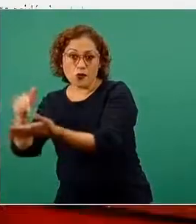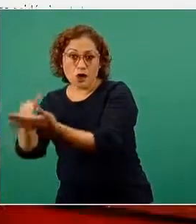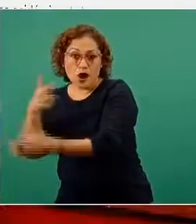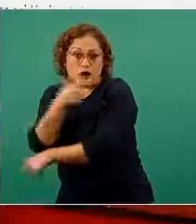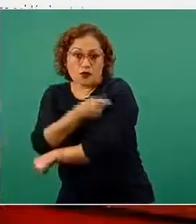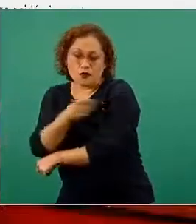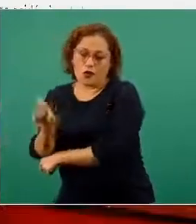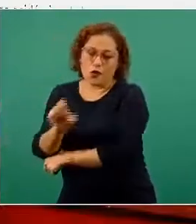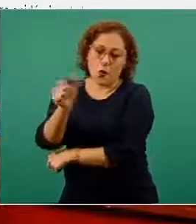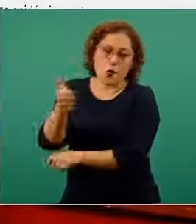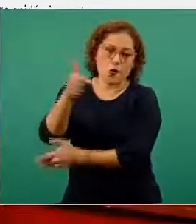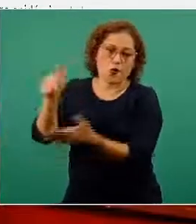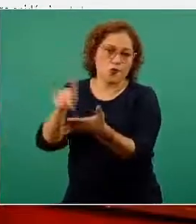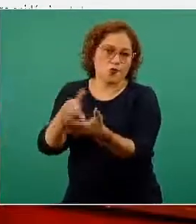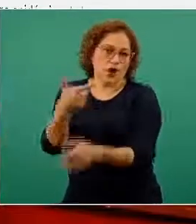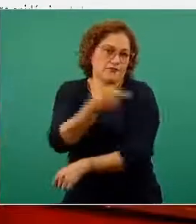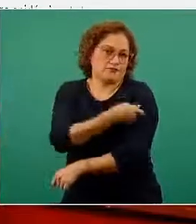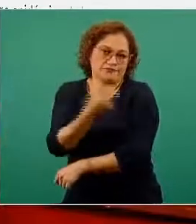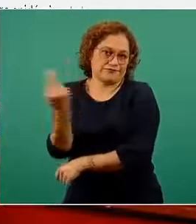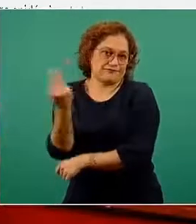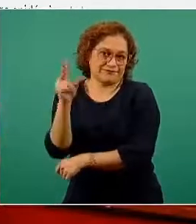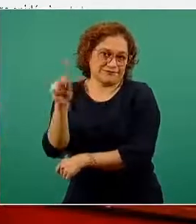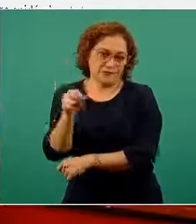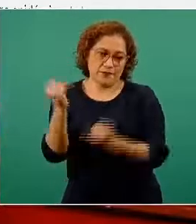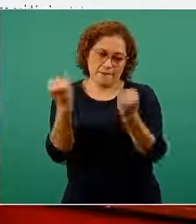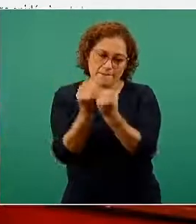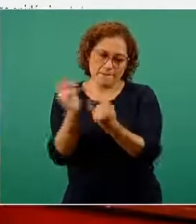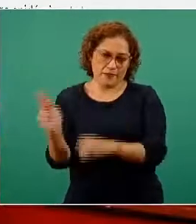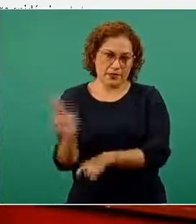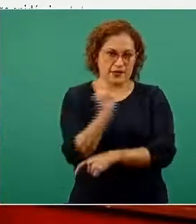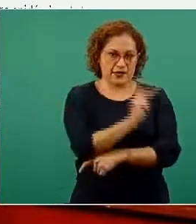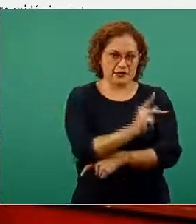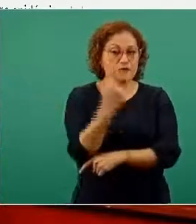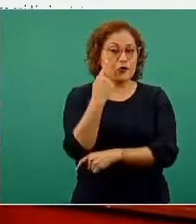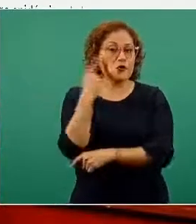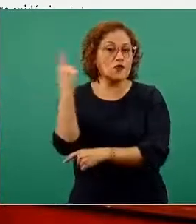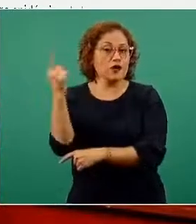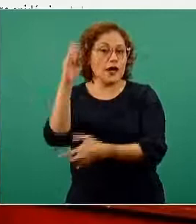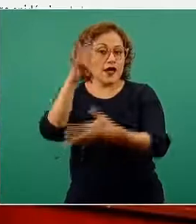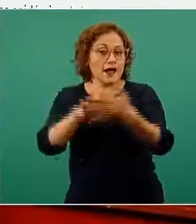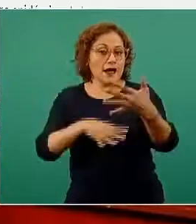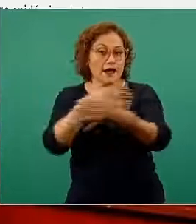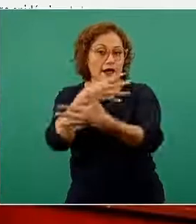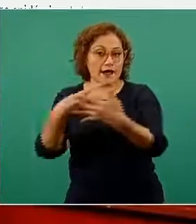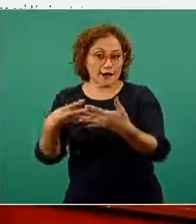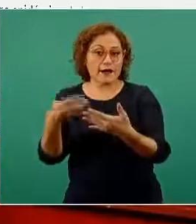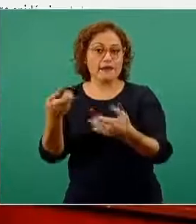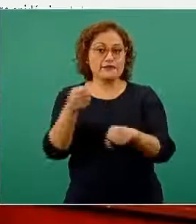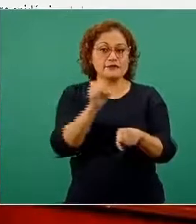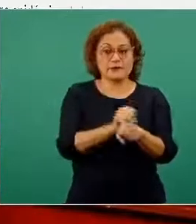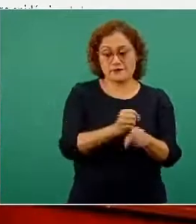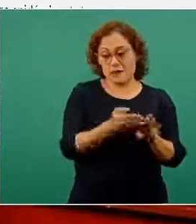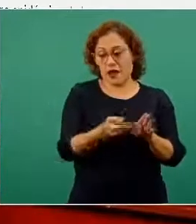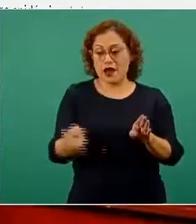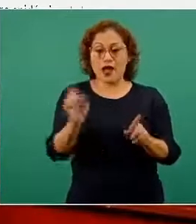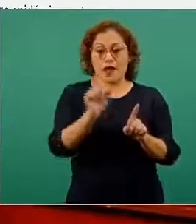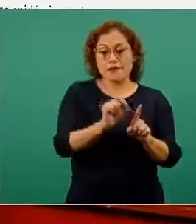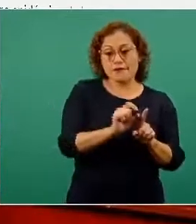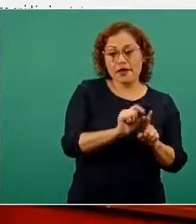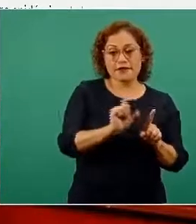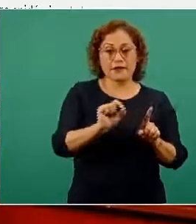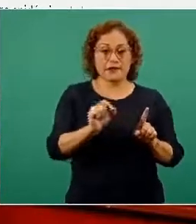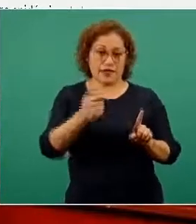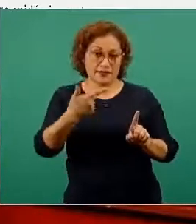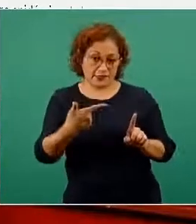poniendo. Aquí están estos estados en esta semana, empieza en 20, termina en 27, esta empieza